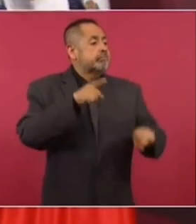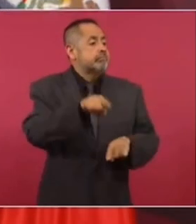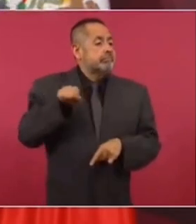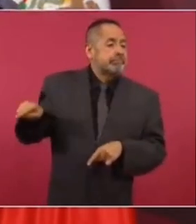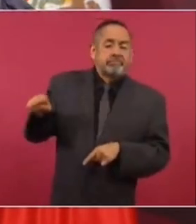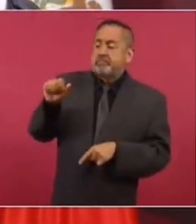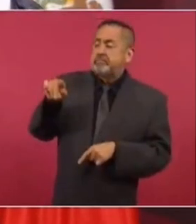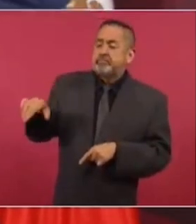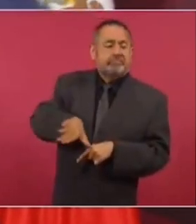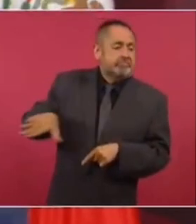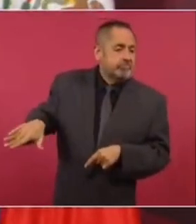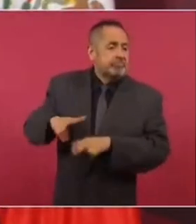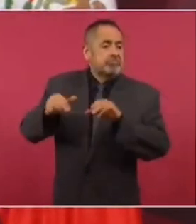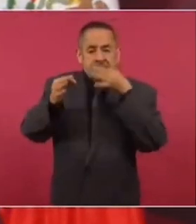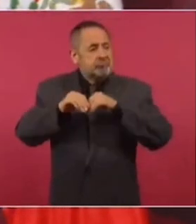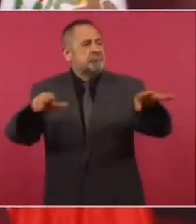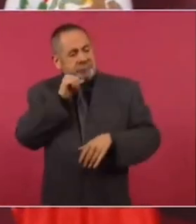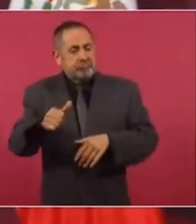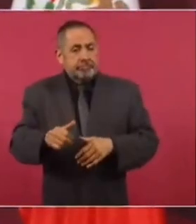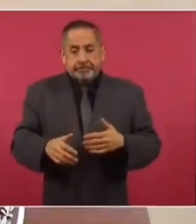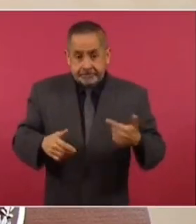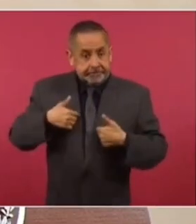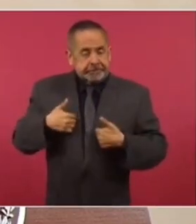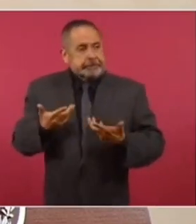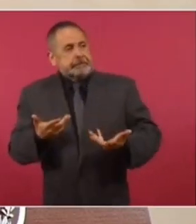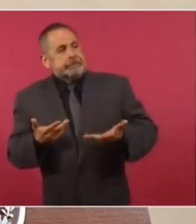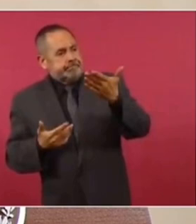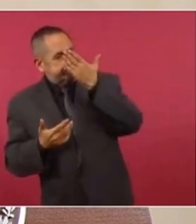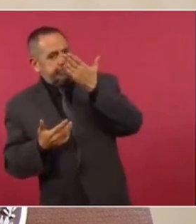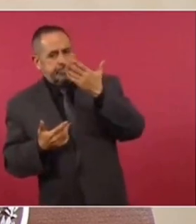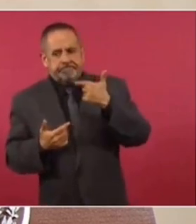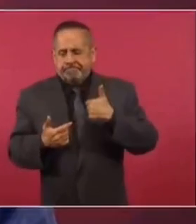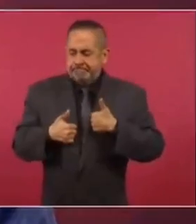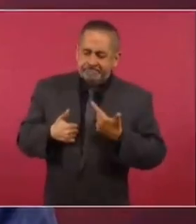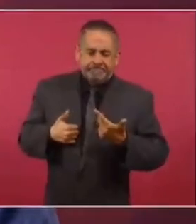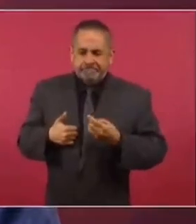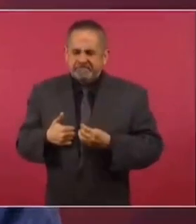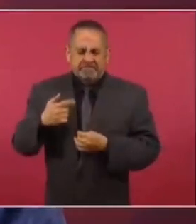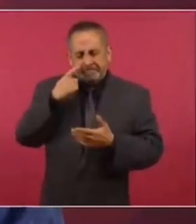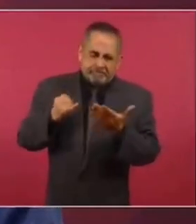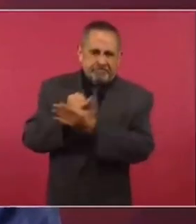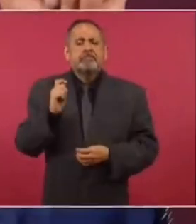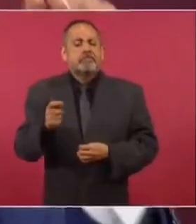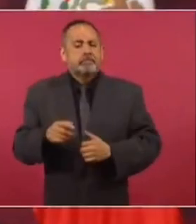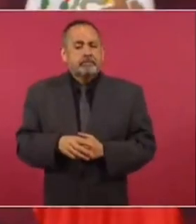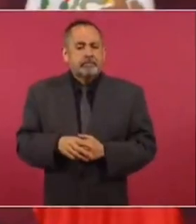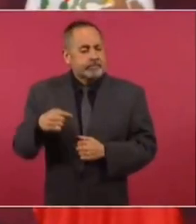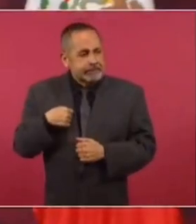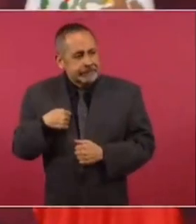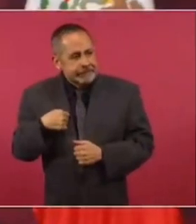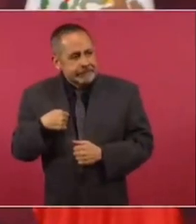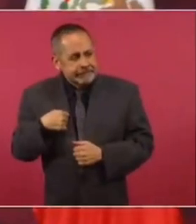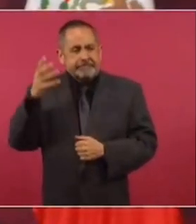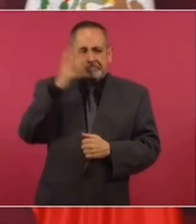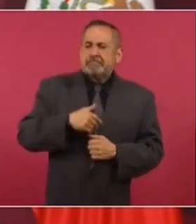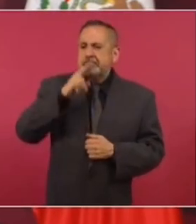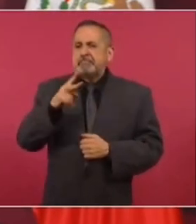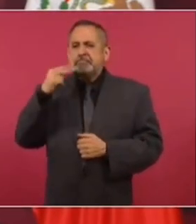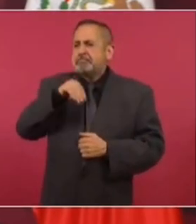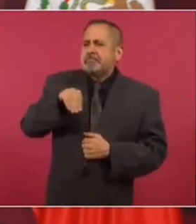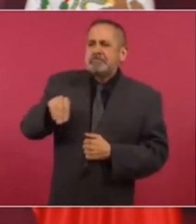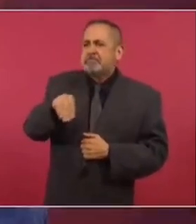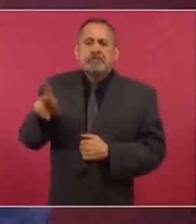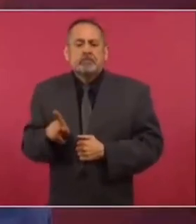sucia. Y decido, por suerte, no poder creador, irme a recorrer todos los pueblos de